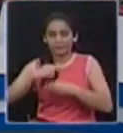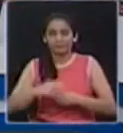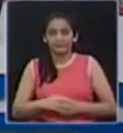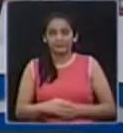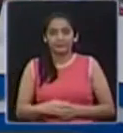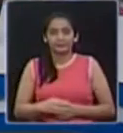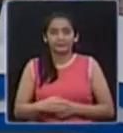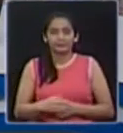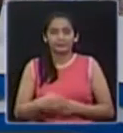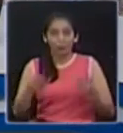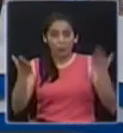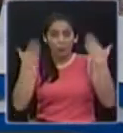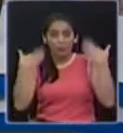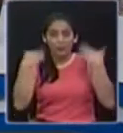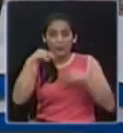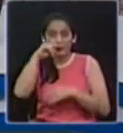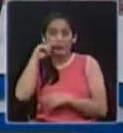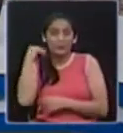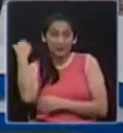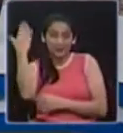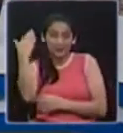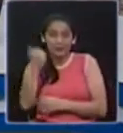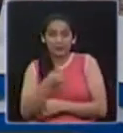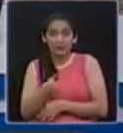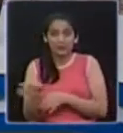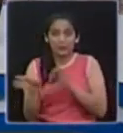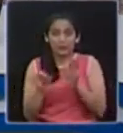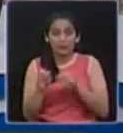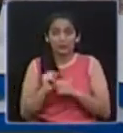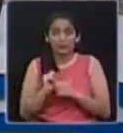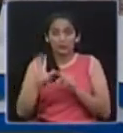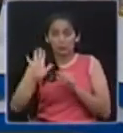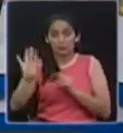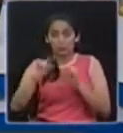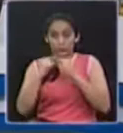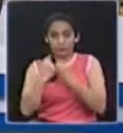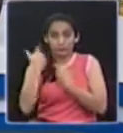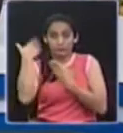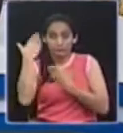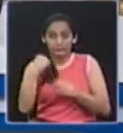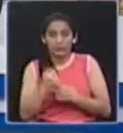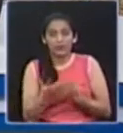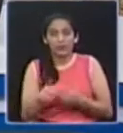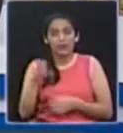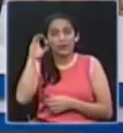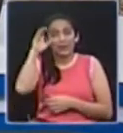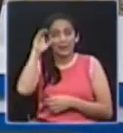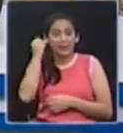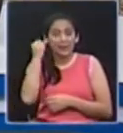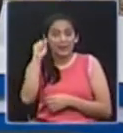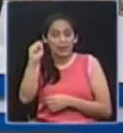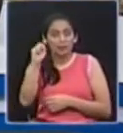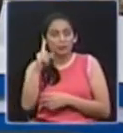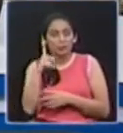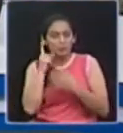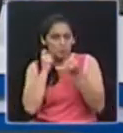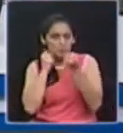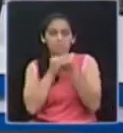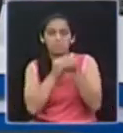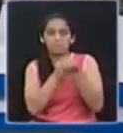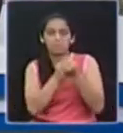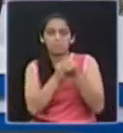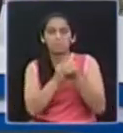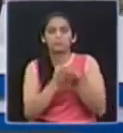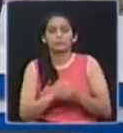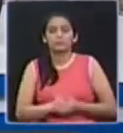El alcalde de Guayaquil, Jaime Nebot, reafirmó que su agrupación política mantiene el apoyo al binomio presidencial de la Alianza Creo Suma, Guillermo Lasso y